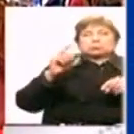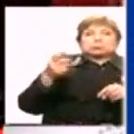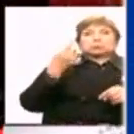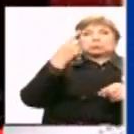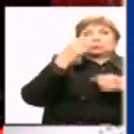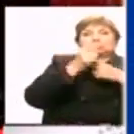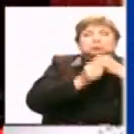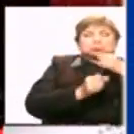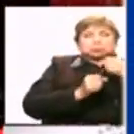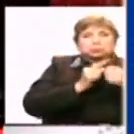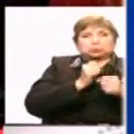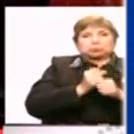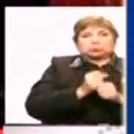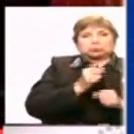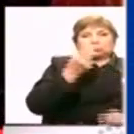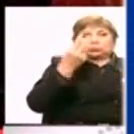tuvo